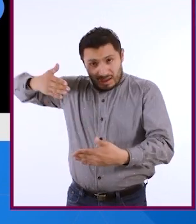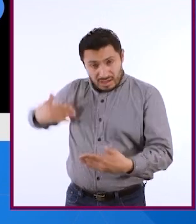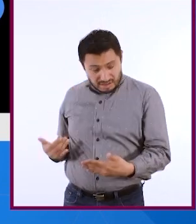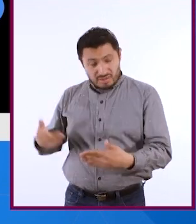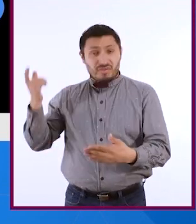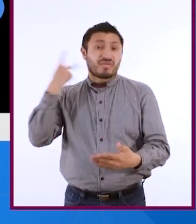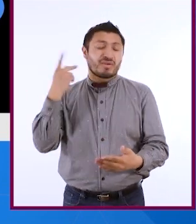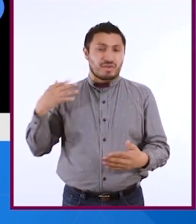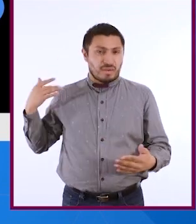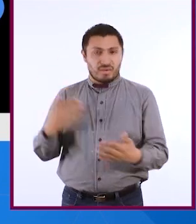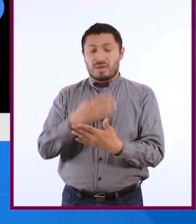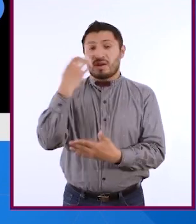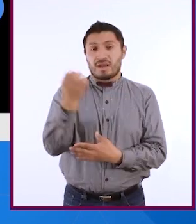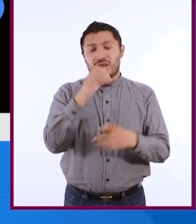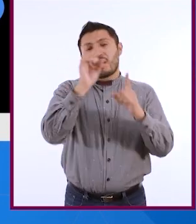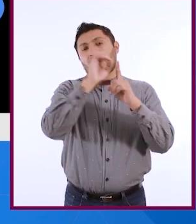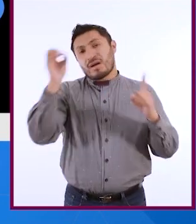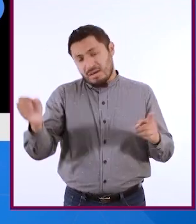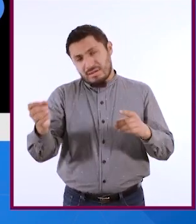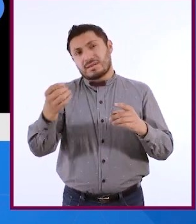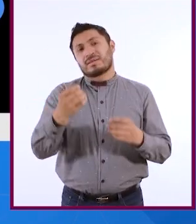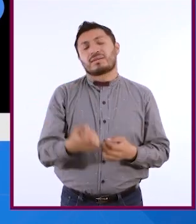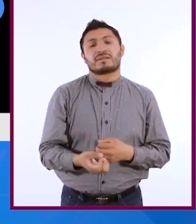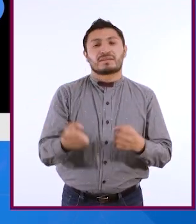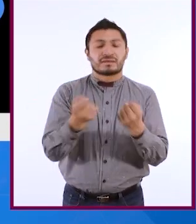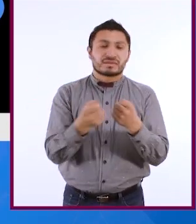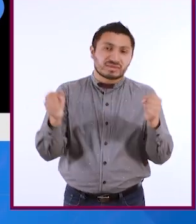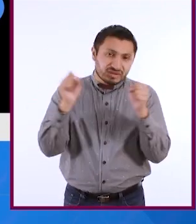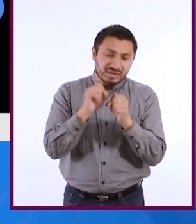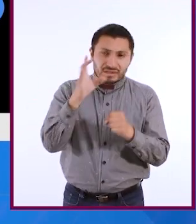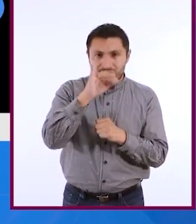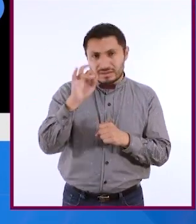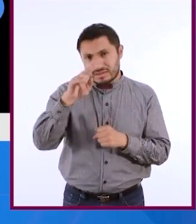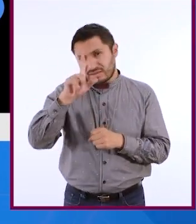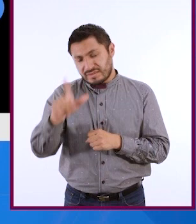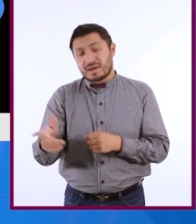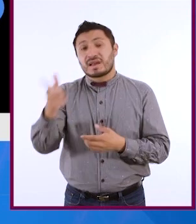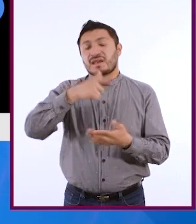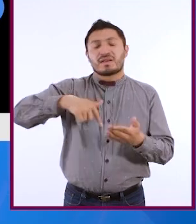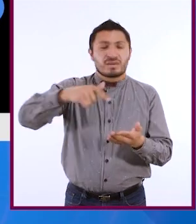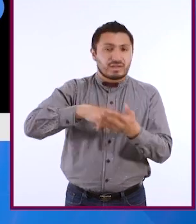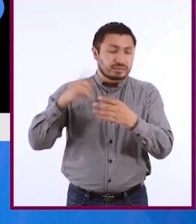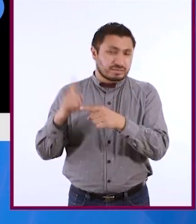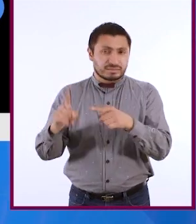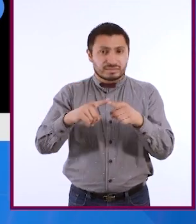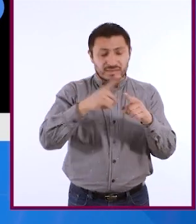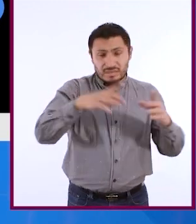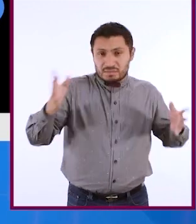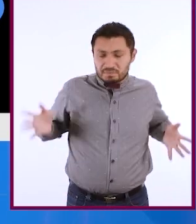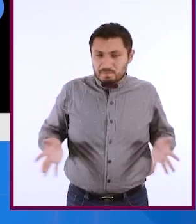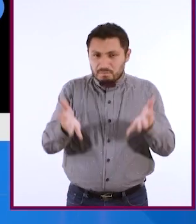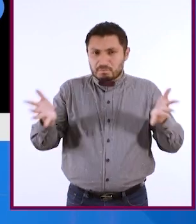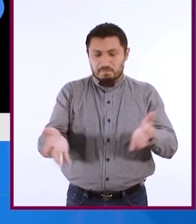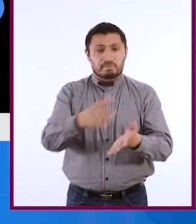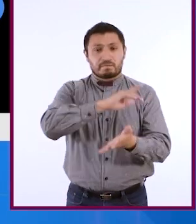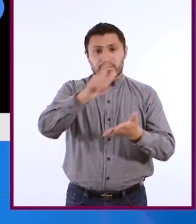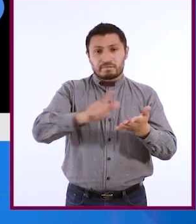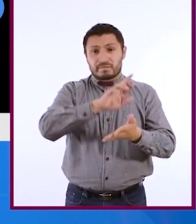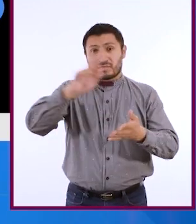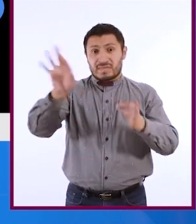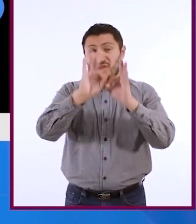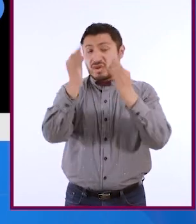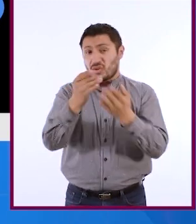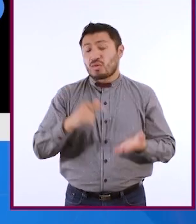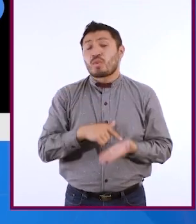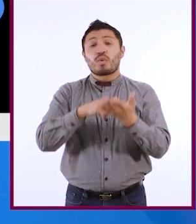política, desde la academia, desde las organizaciones, desde la sociedad civil, en todos los lugares que empujaron por esta reforma y que